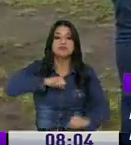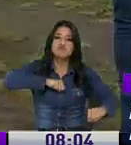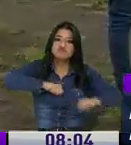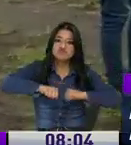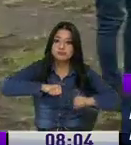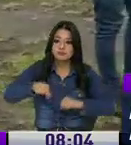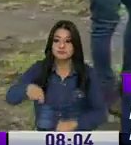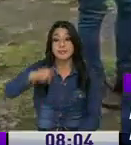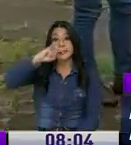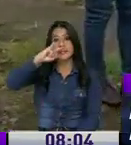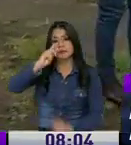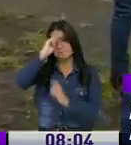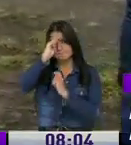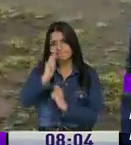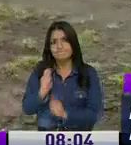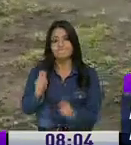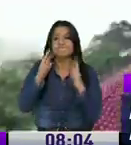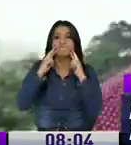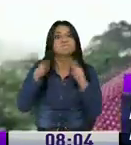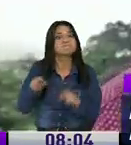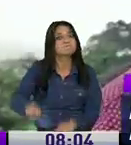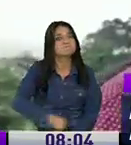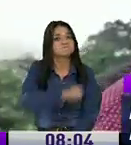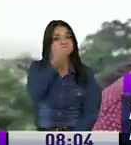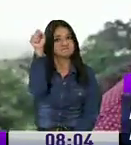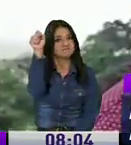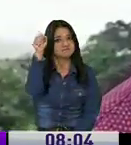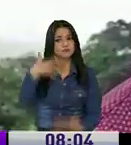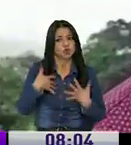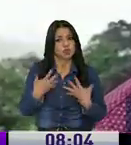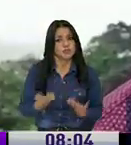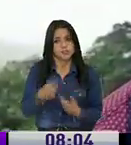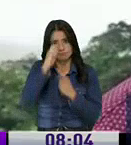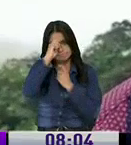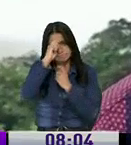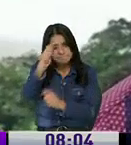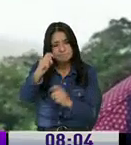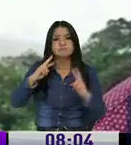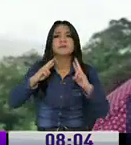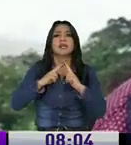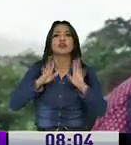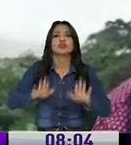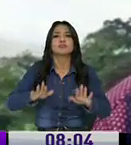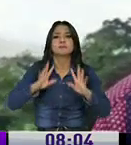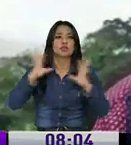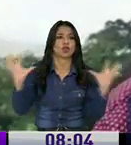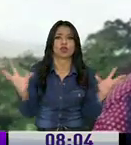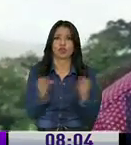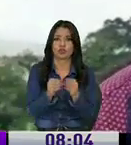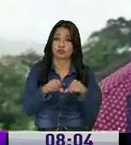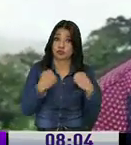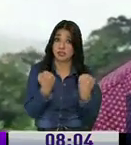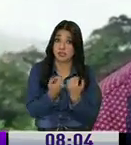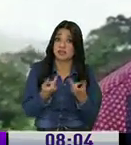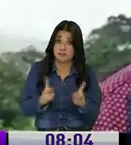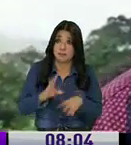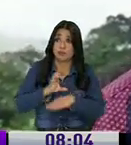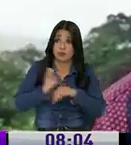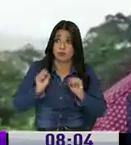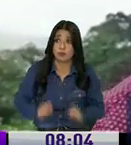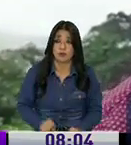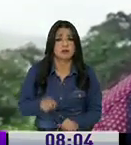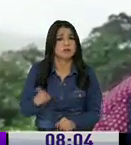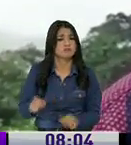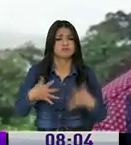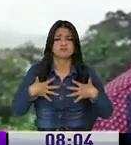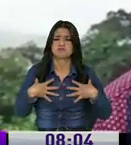que el valeroso Joel sea declarado héroe. Sean condecorados y reconocidos a nivel de toda la ciudadanía y, por qué no decirlo, del país, ante un